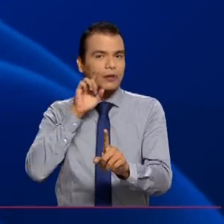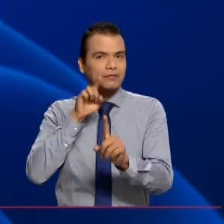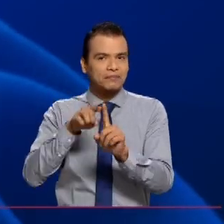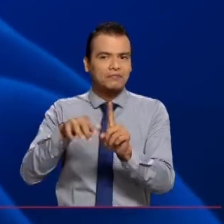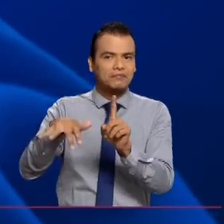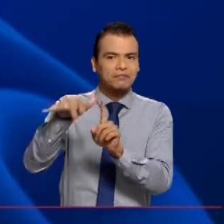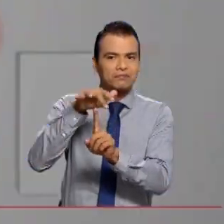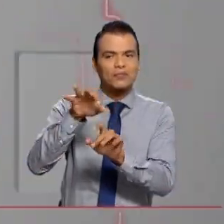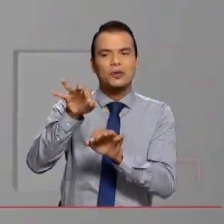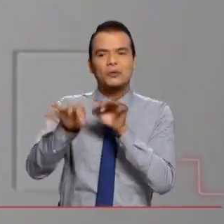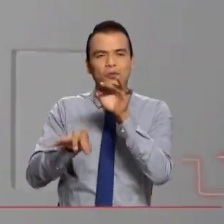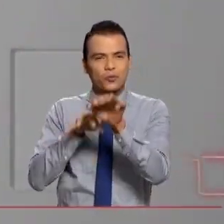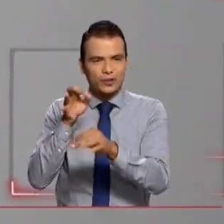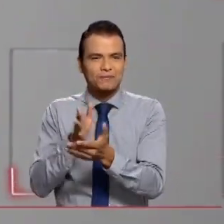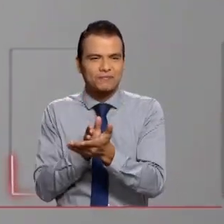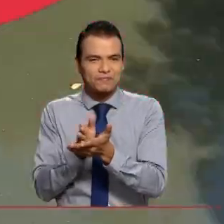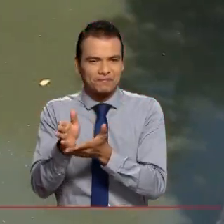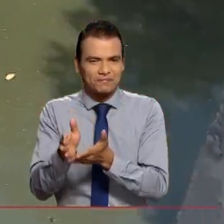entorno